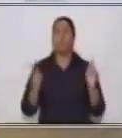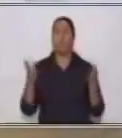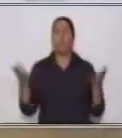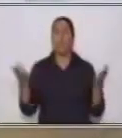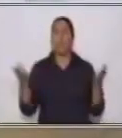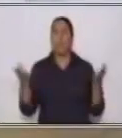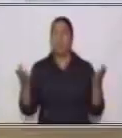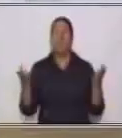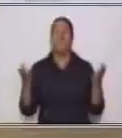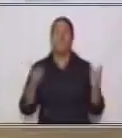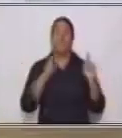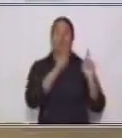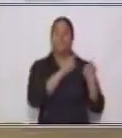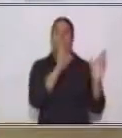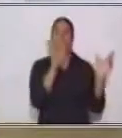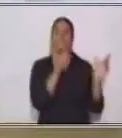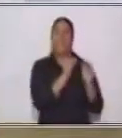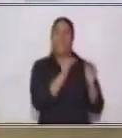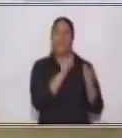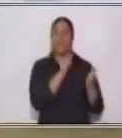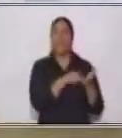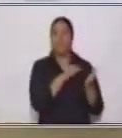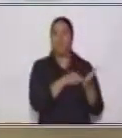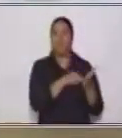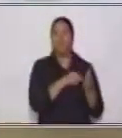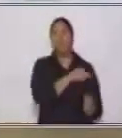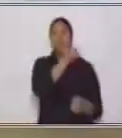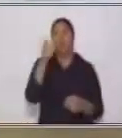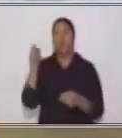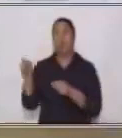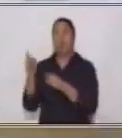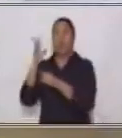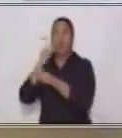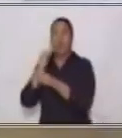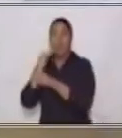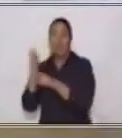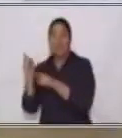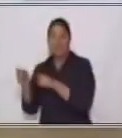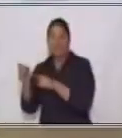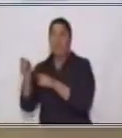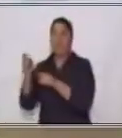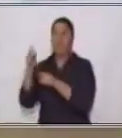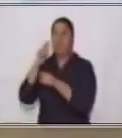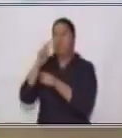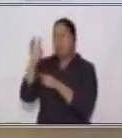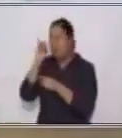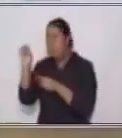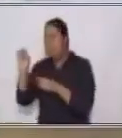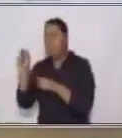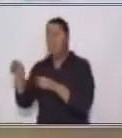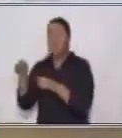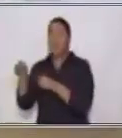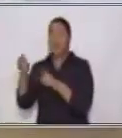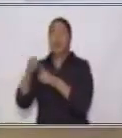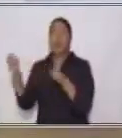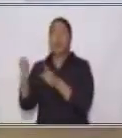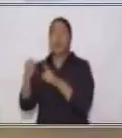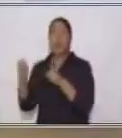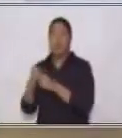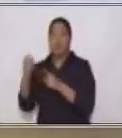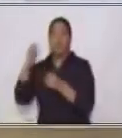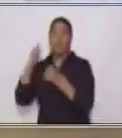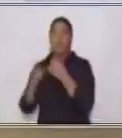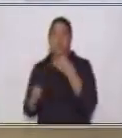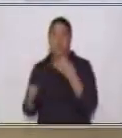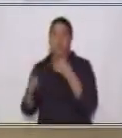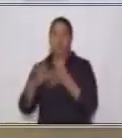Muy bien, el resumen. Mientras que la conclusión es la resolución final del tema. Y también